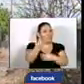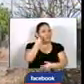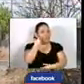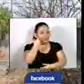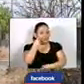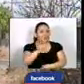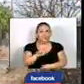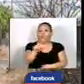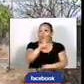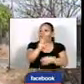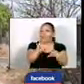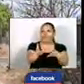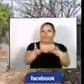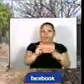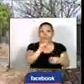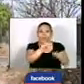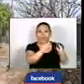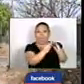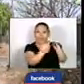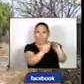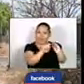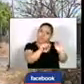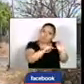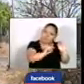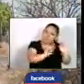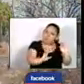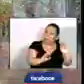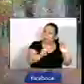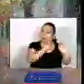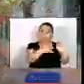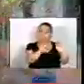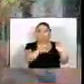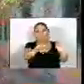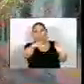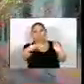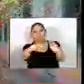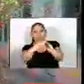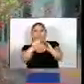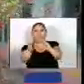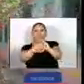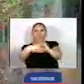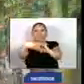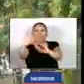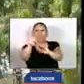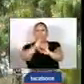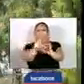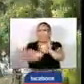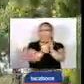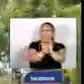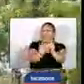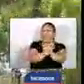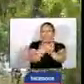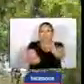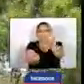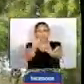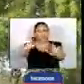Y eso no quisiéramos tanto en la vivienda, como también fuera de la vivienda, que se den más incendios forestales.